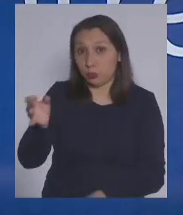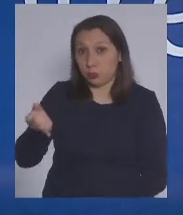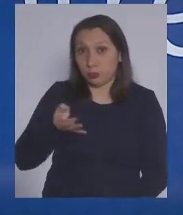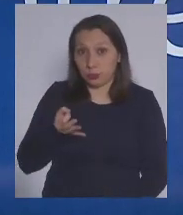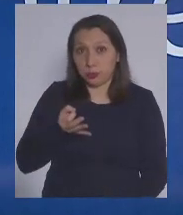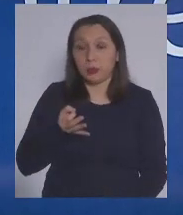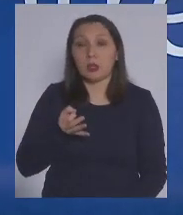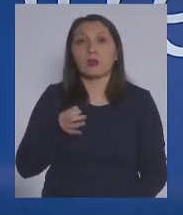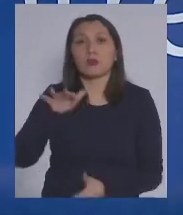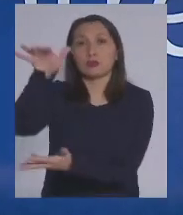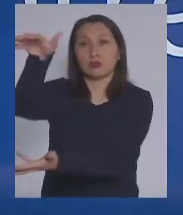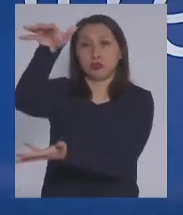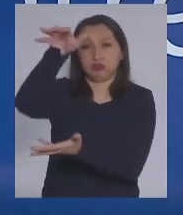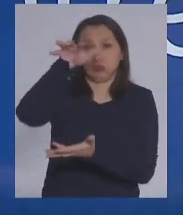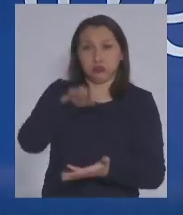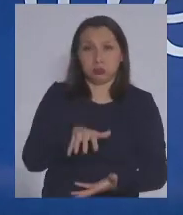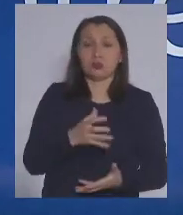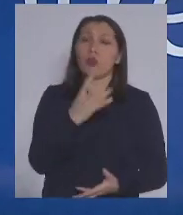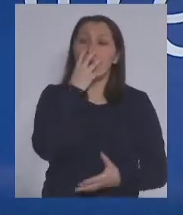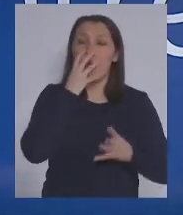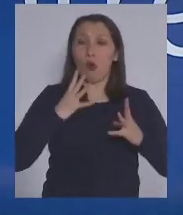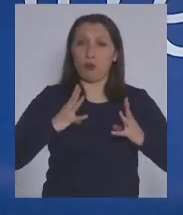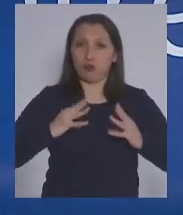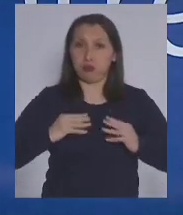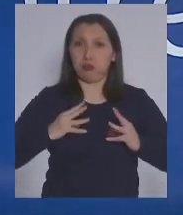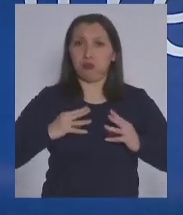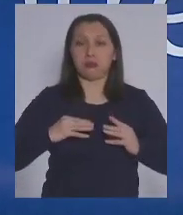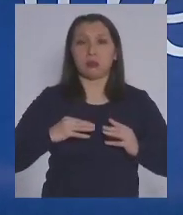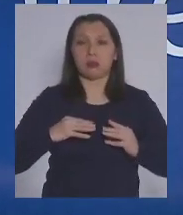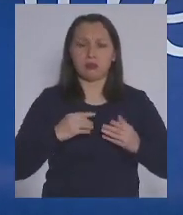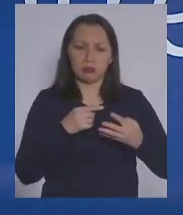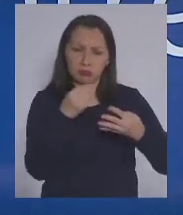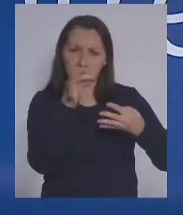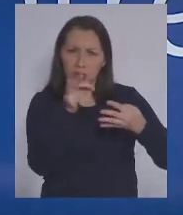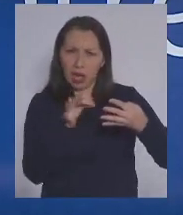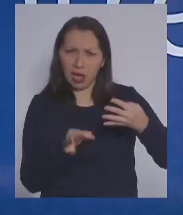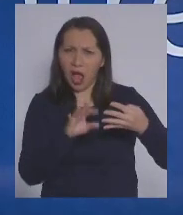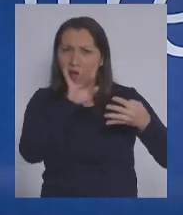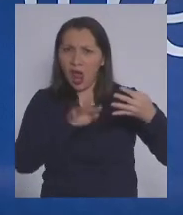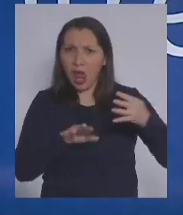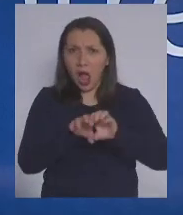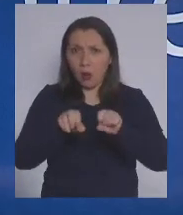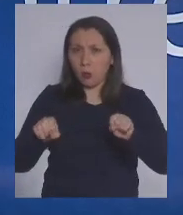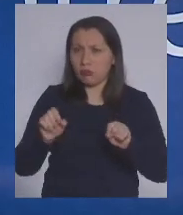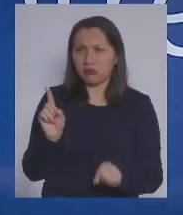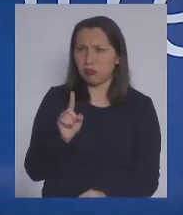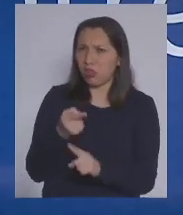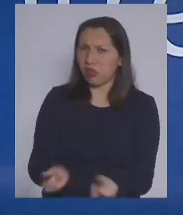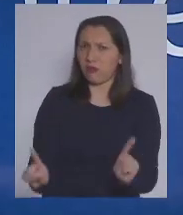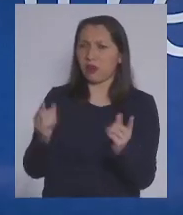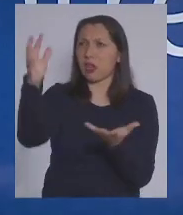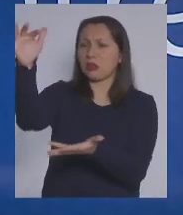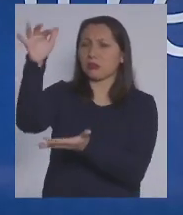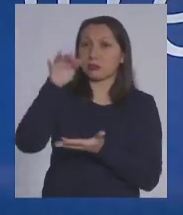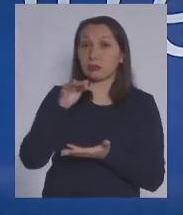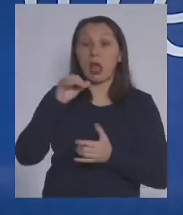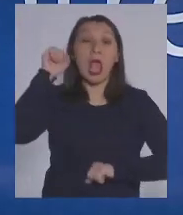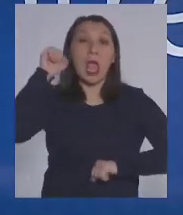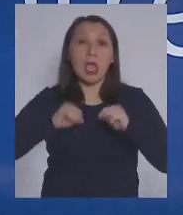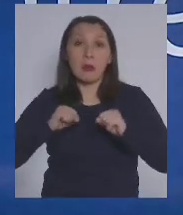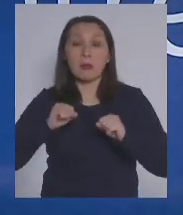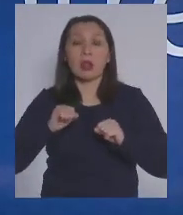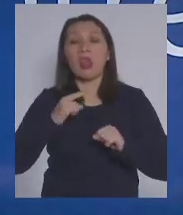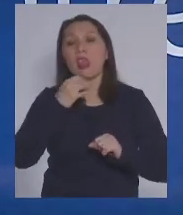menciona llegaron unos ventiladores esos ventiladores no eran con las características que se hayan acordado inicialmente por lo tanto la empresa va a